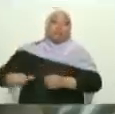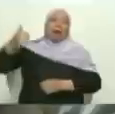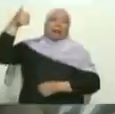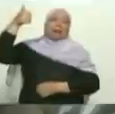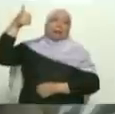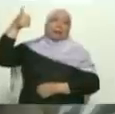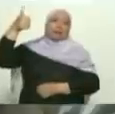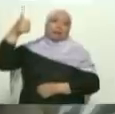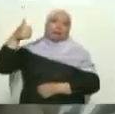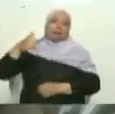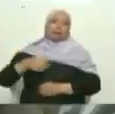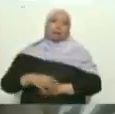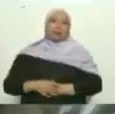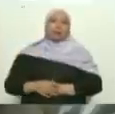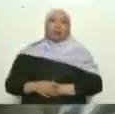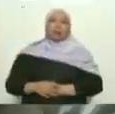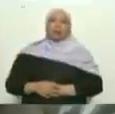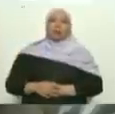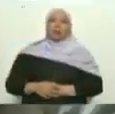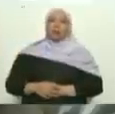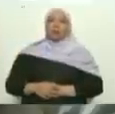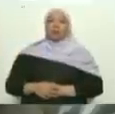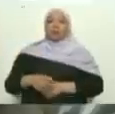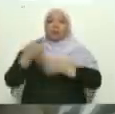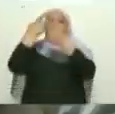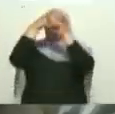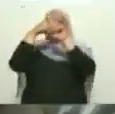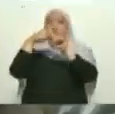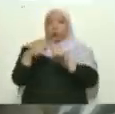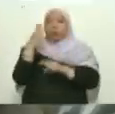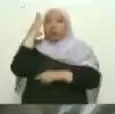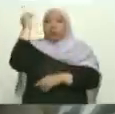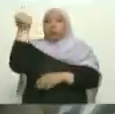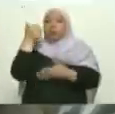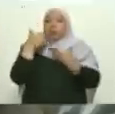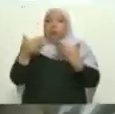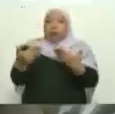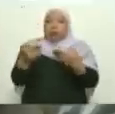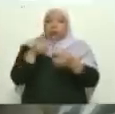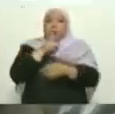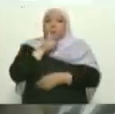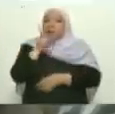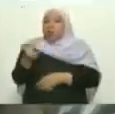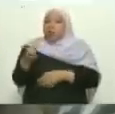mío, estos son cifras aterradoras.